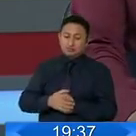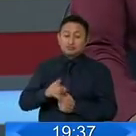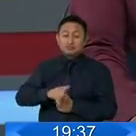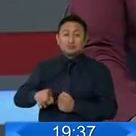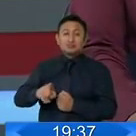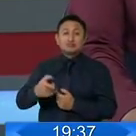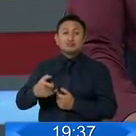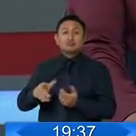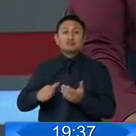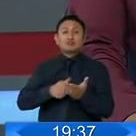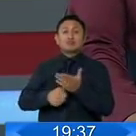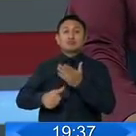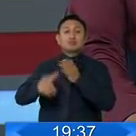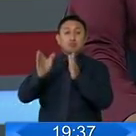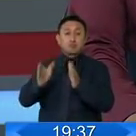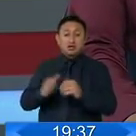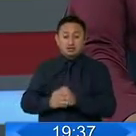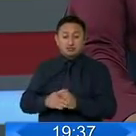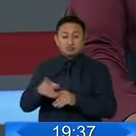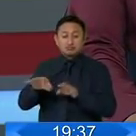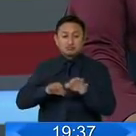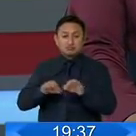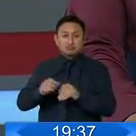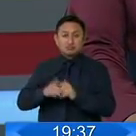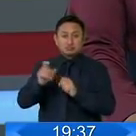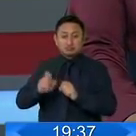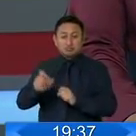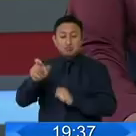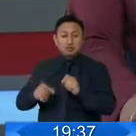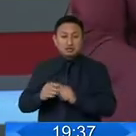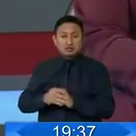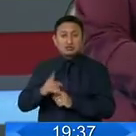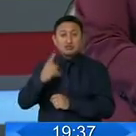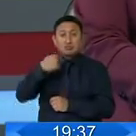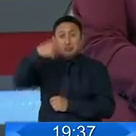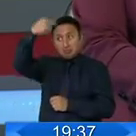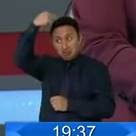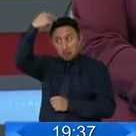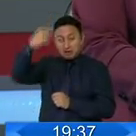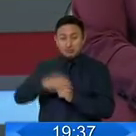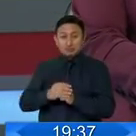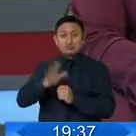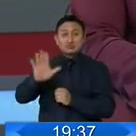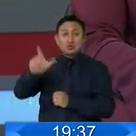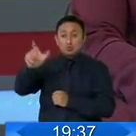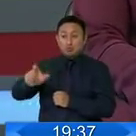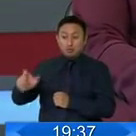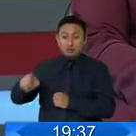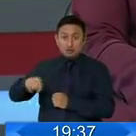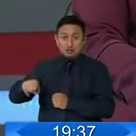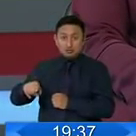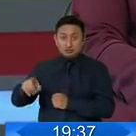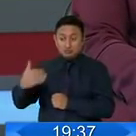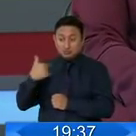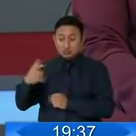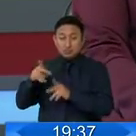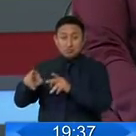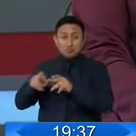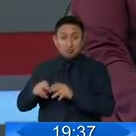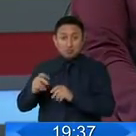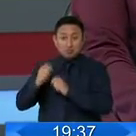Recursos Pesqueros indicó que se trataría de infiltrados porque de los 5 detenidos, ninguno tenía permiso